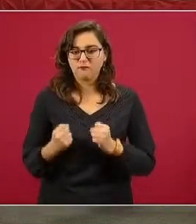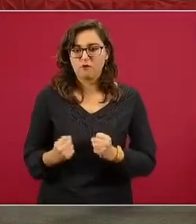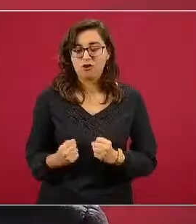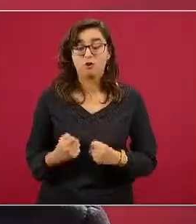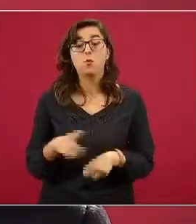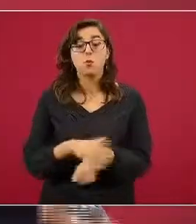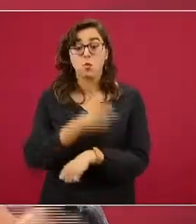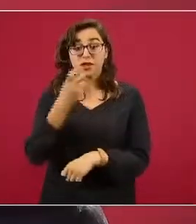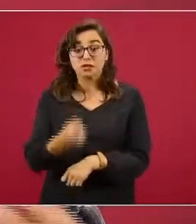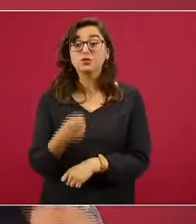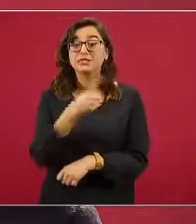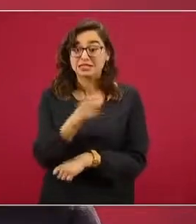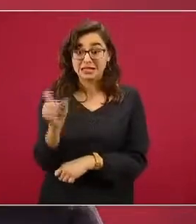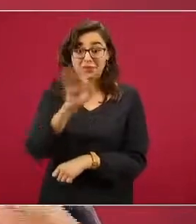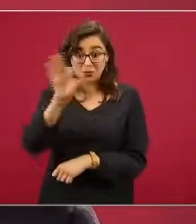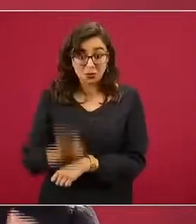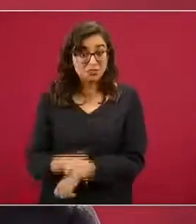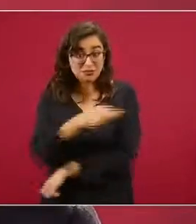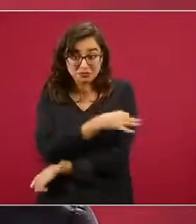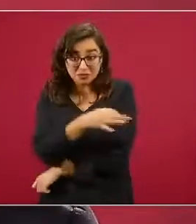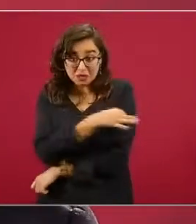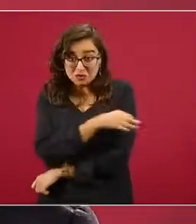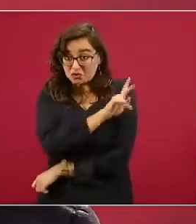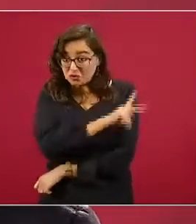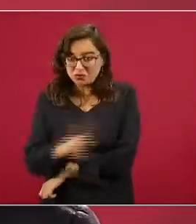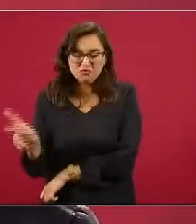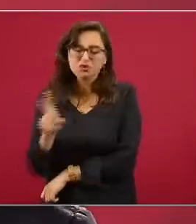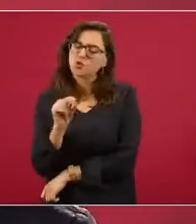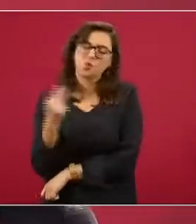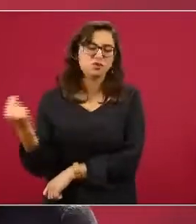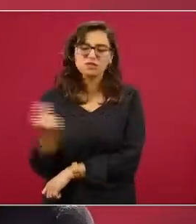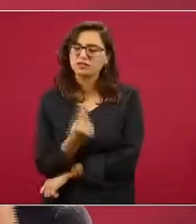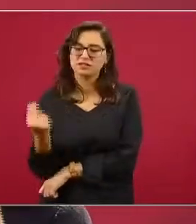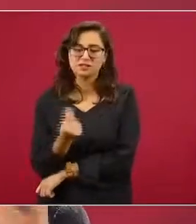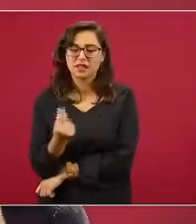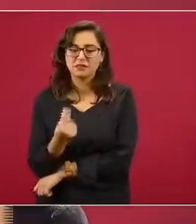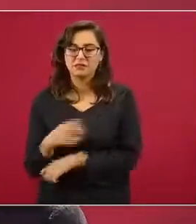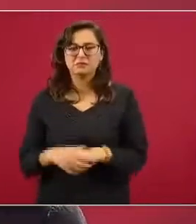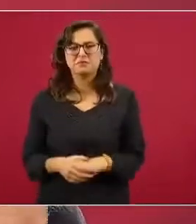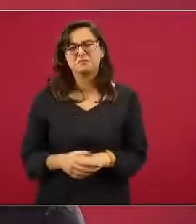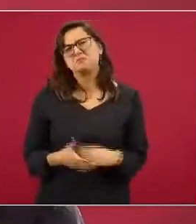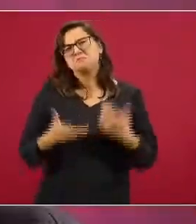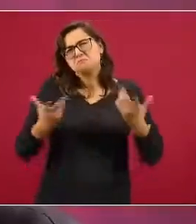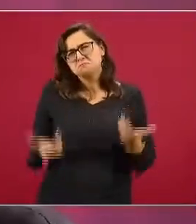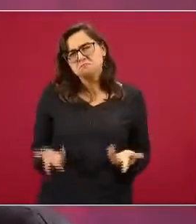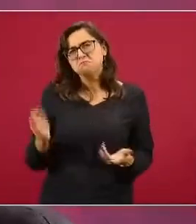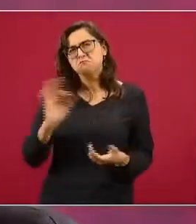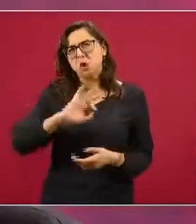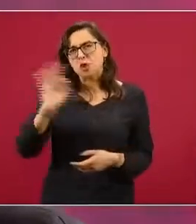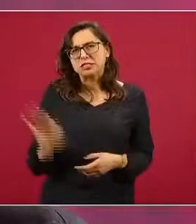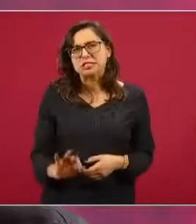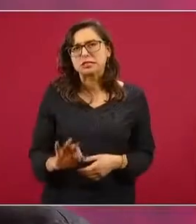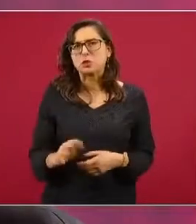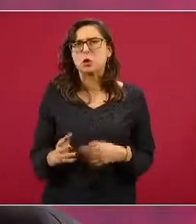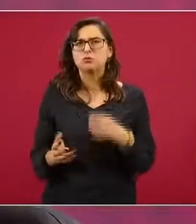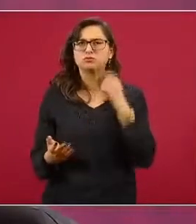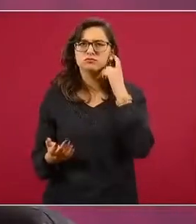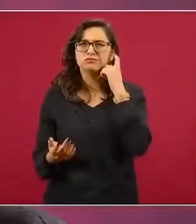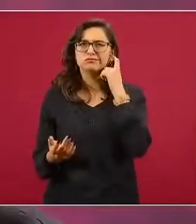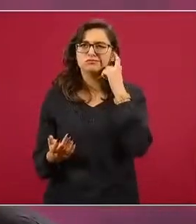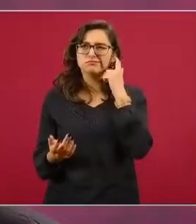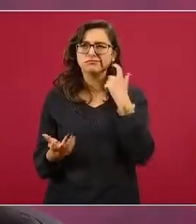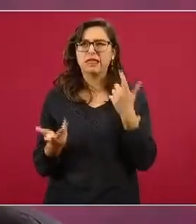al 100%, no necesitamos poblaciones 100% inmunes. Basta con llegar al porcentaje crítico, y eso depende